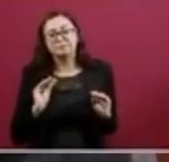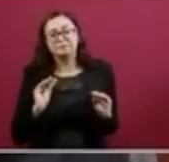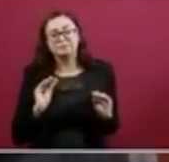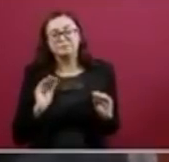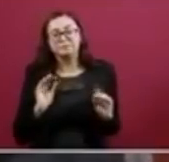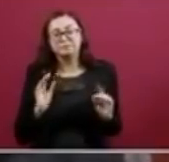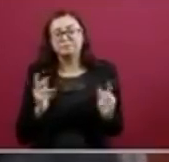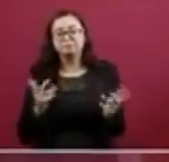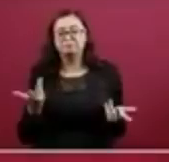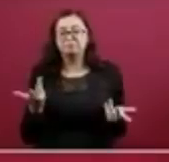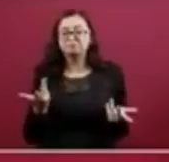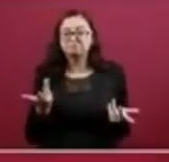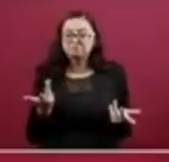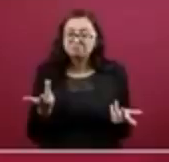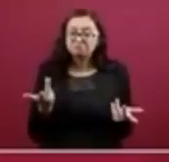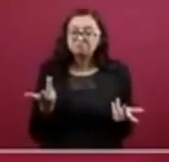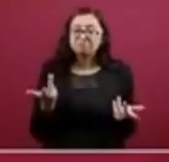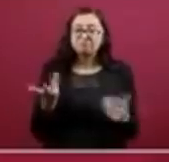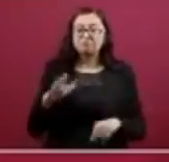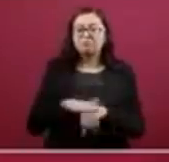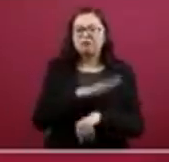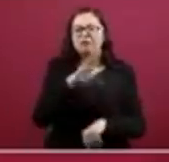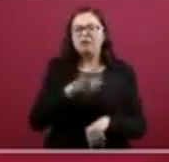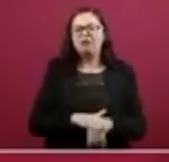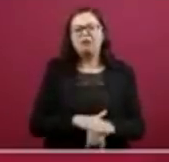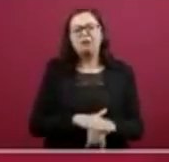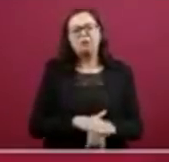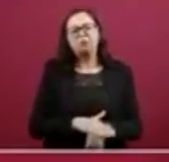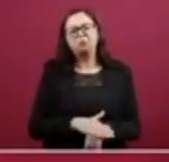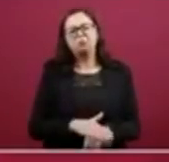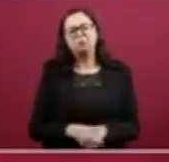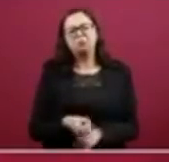calificaban con 10